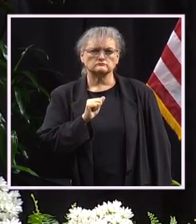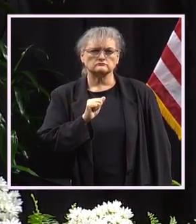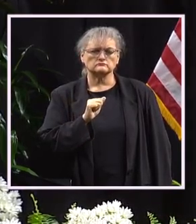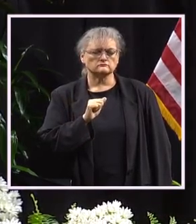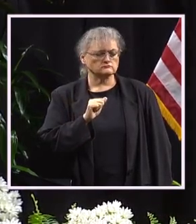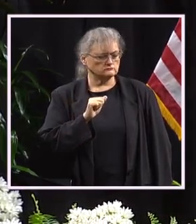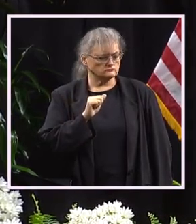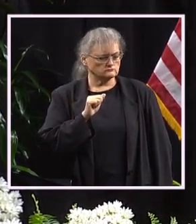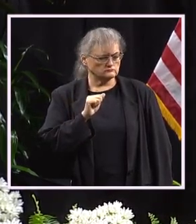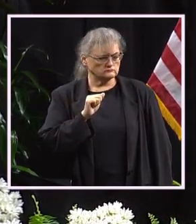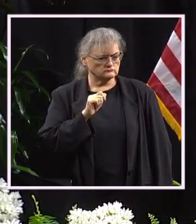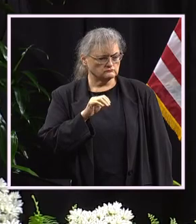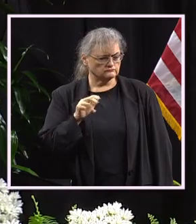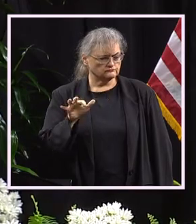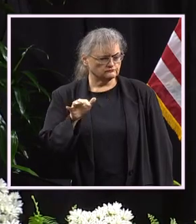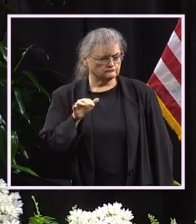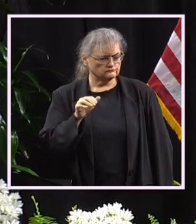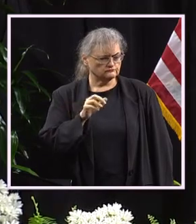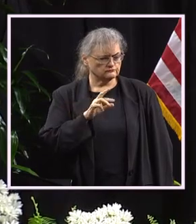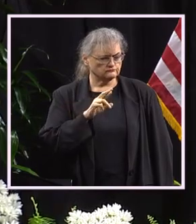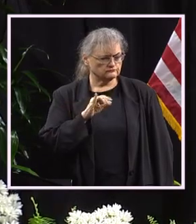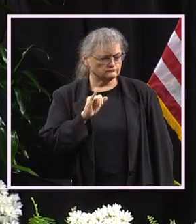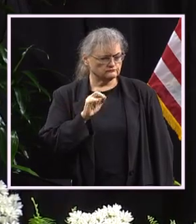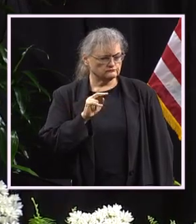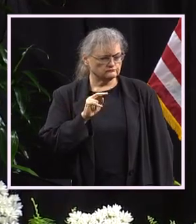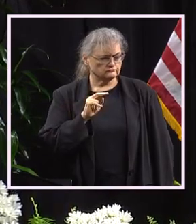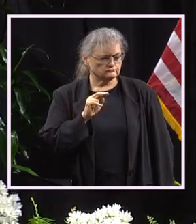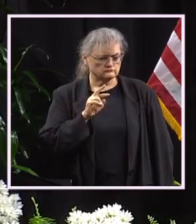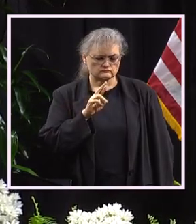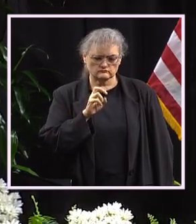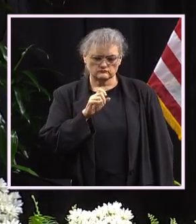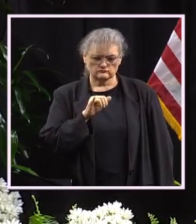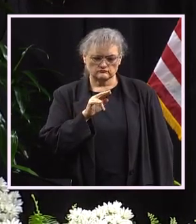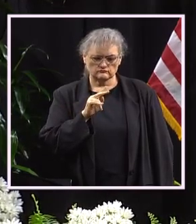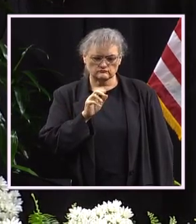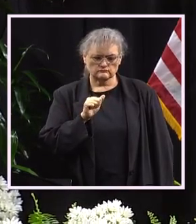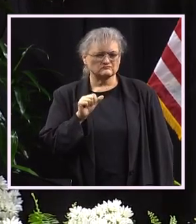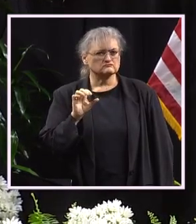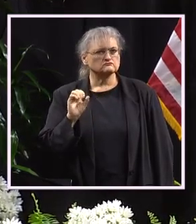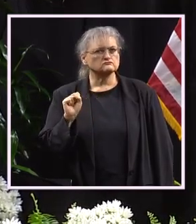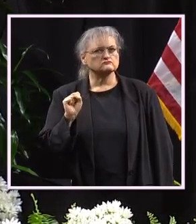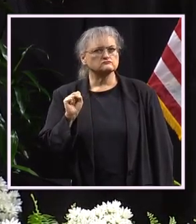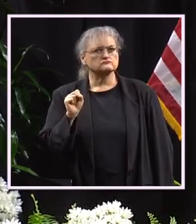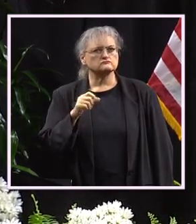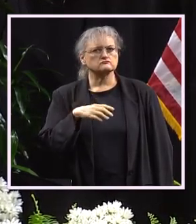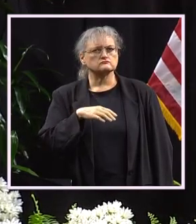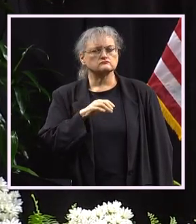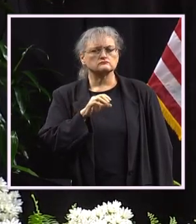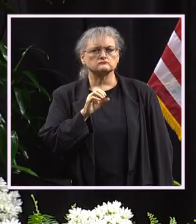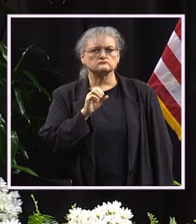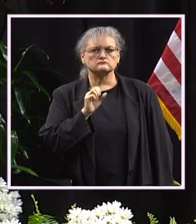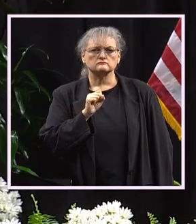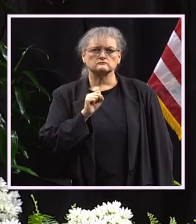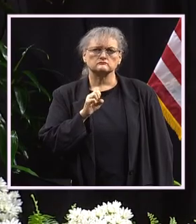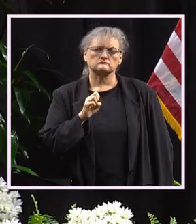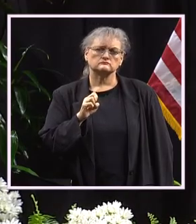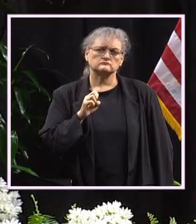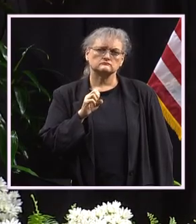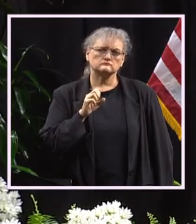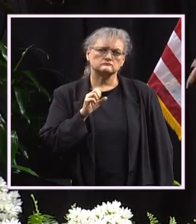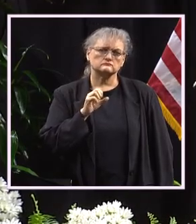Gabriela Reynoso. Brianna Makiba Shipman. Cesar A. Soto